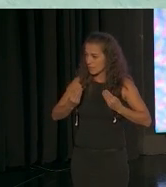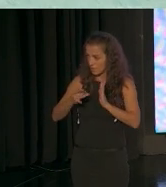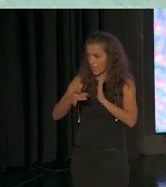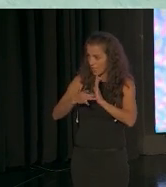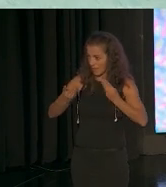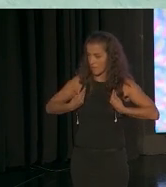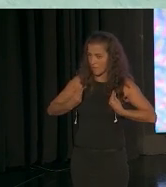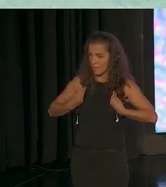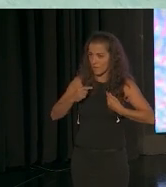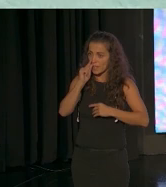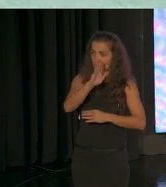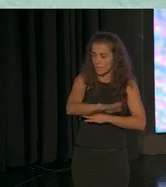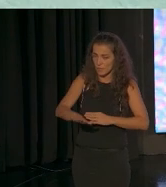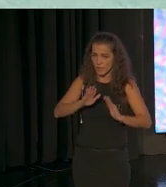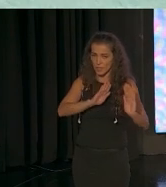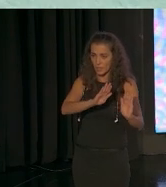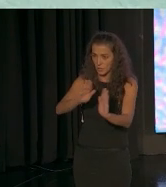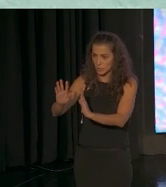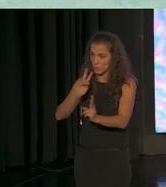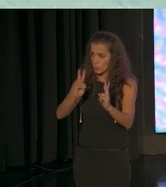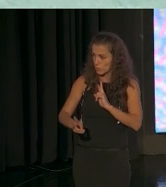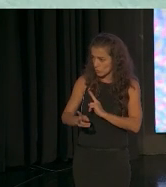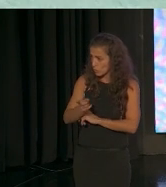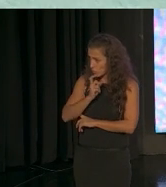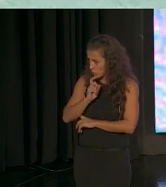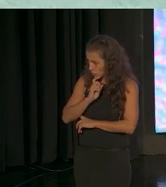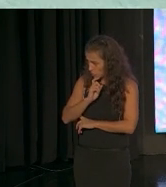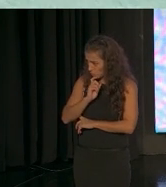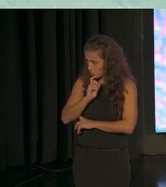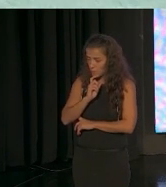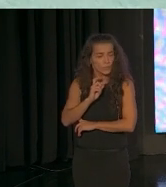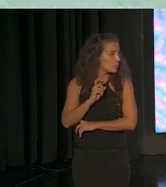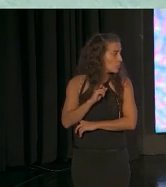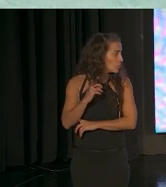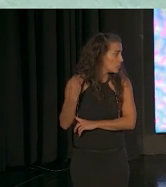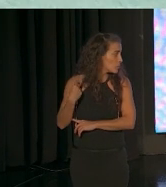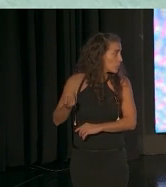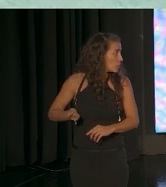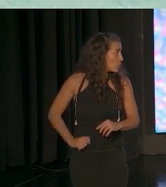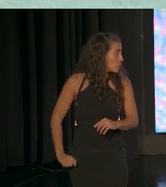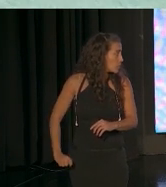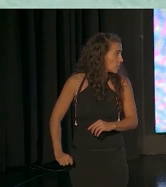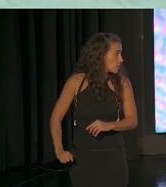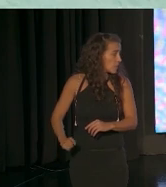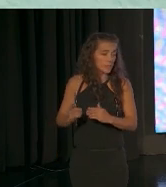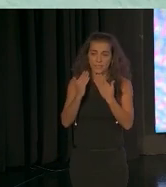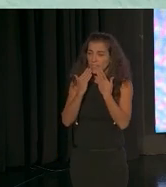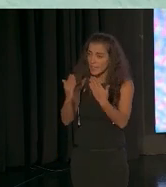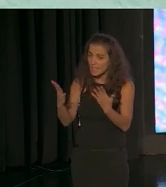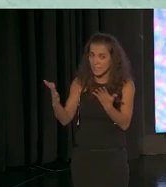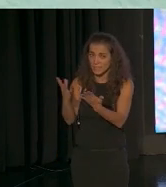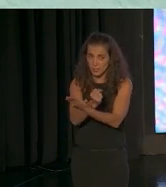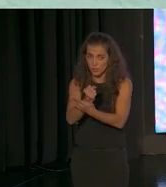la infancia propia también. Agradecimiento, por supuesto, a todas las familias y profesionales, y gracias a todas